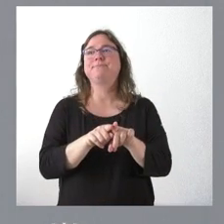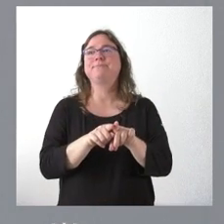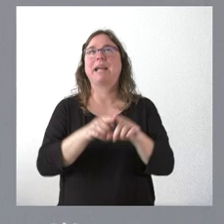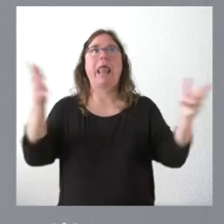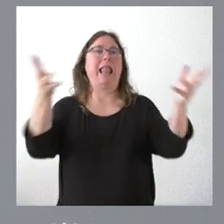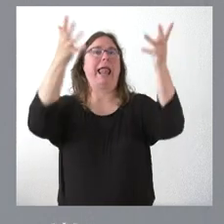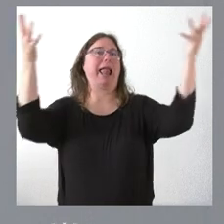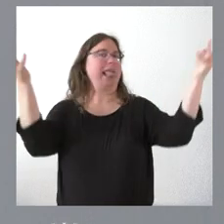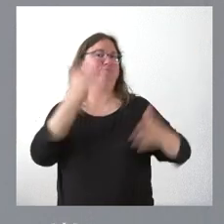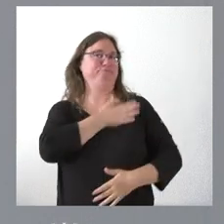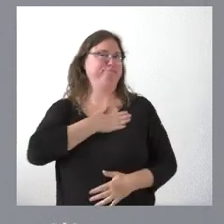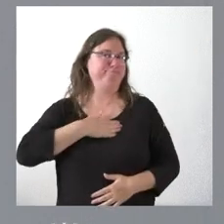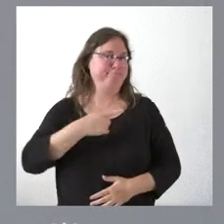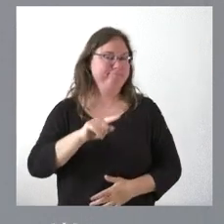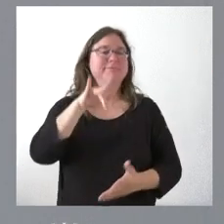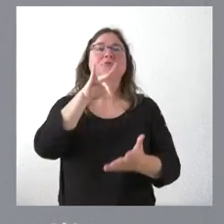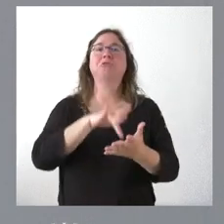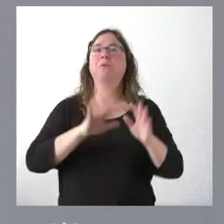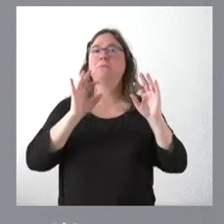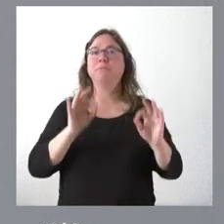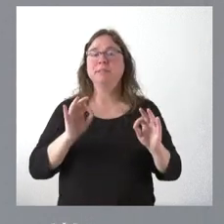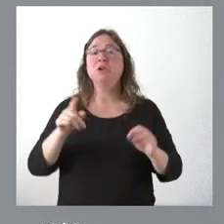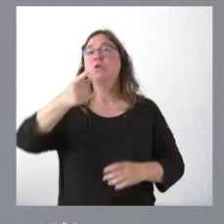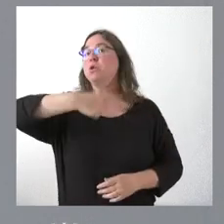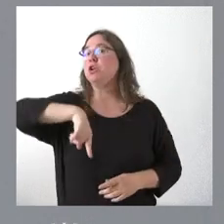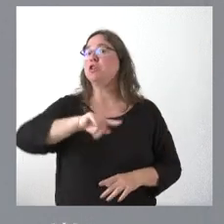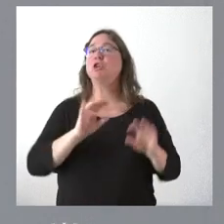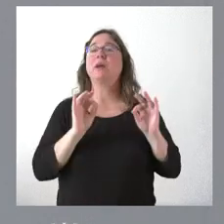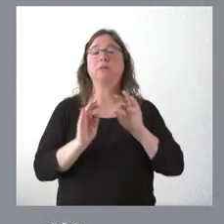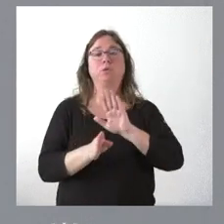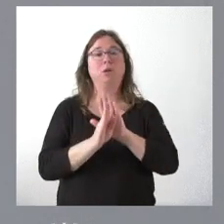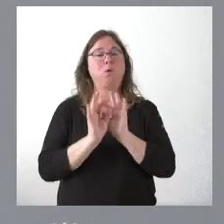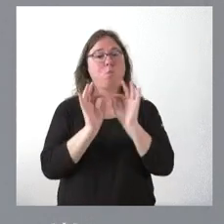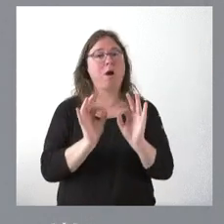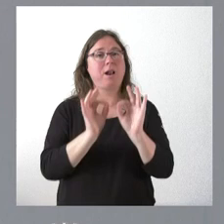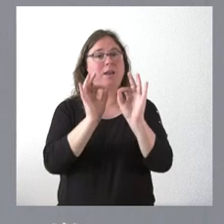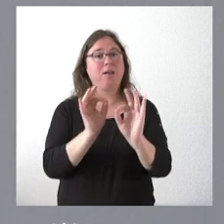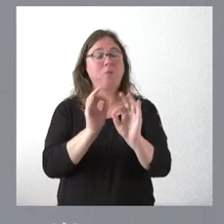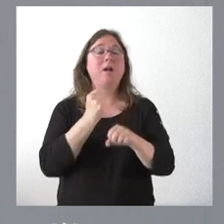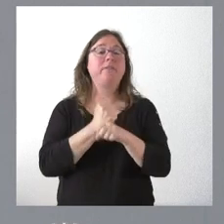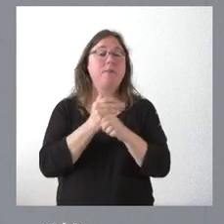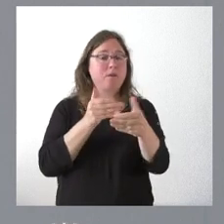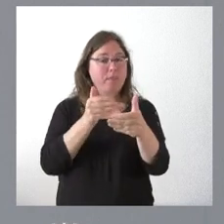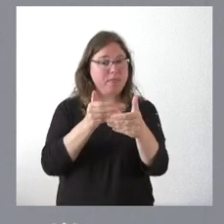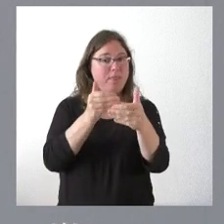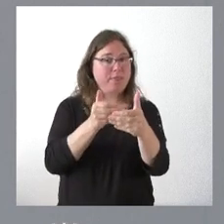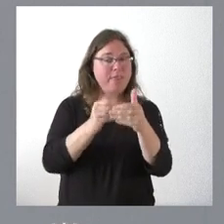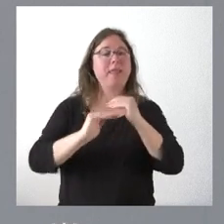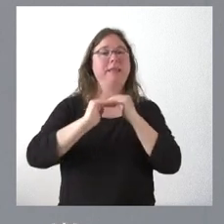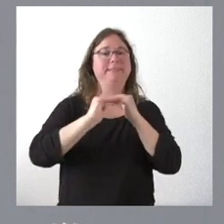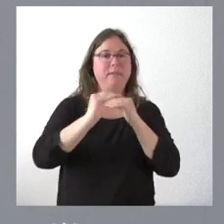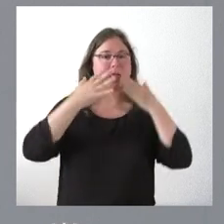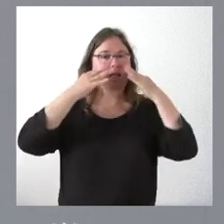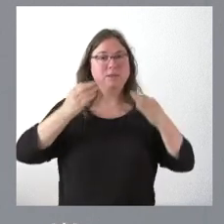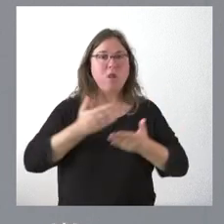alaracas en un momento determinado. Nosotros somos muy de continuar el trabajo en el medio plazo, de dar estabilidad, seguridad y confianza, y